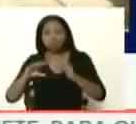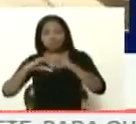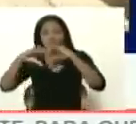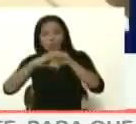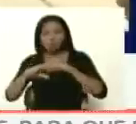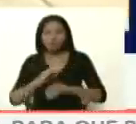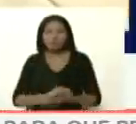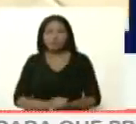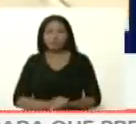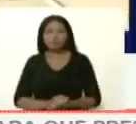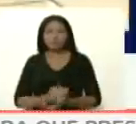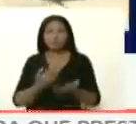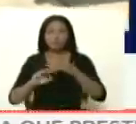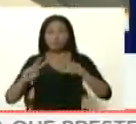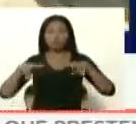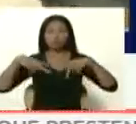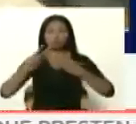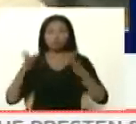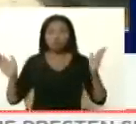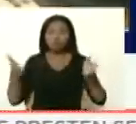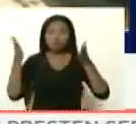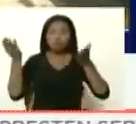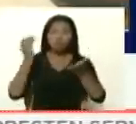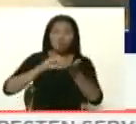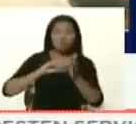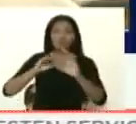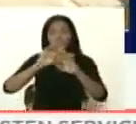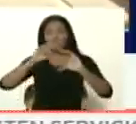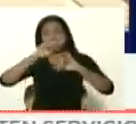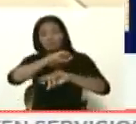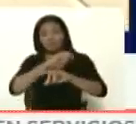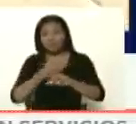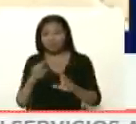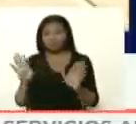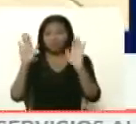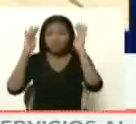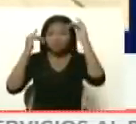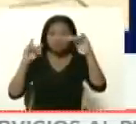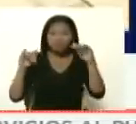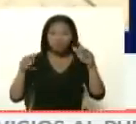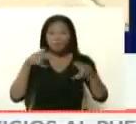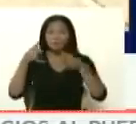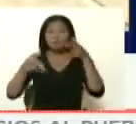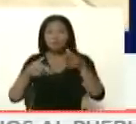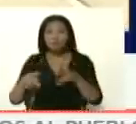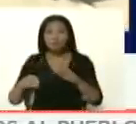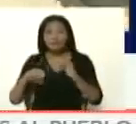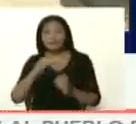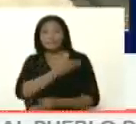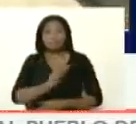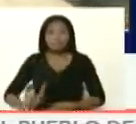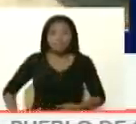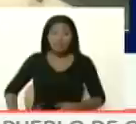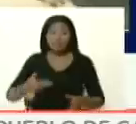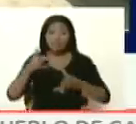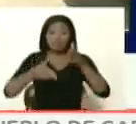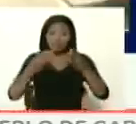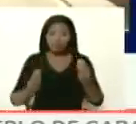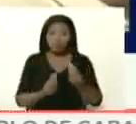Vamos a reabrir, reimpulsar y fortalecer Atención Metrobús, presidente del Metro. Usted se encarga junto al